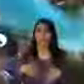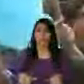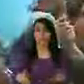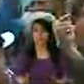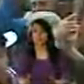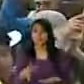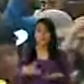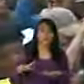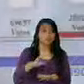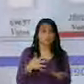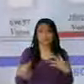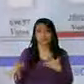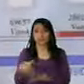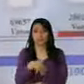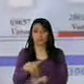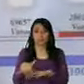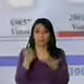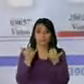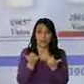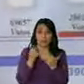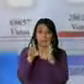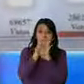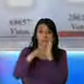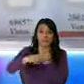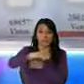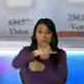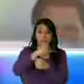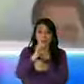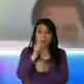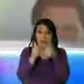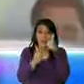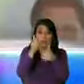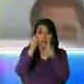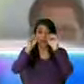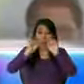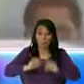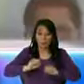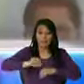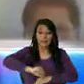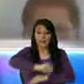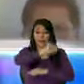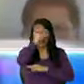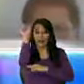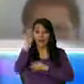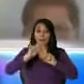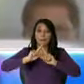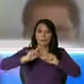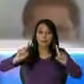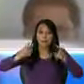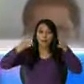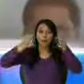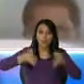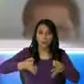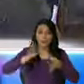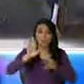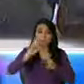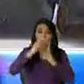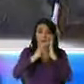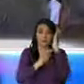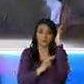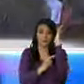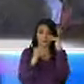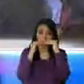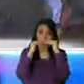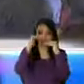de la incertidumbre, pues con el actual código de la democracia un candidato puede llegar a gobernar el país siempre y cuando se cumpla con el requisito de superar